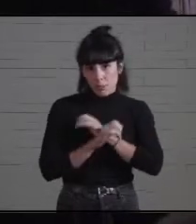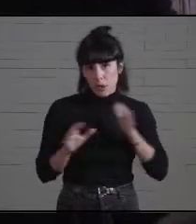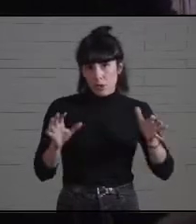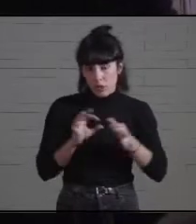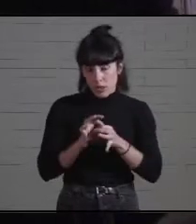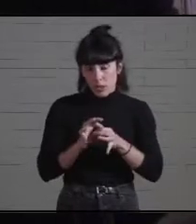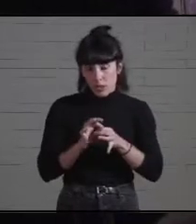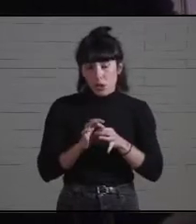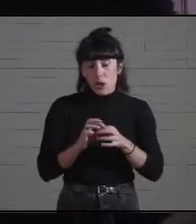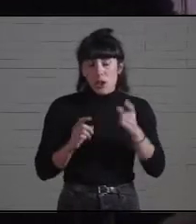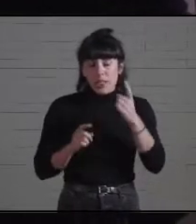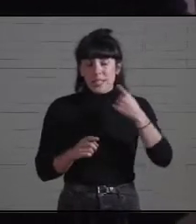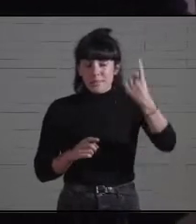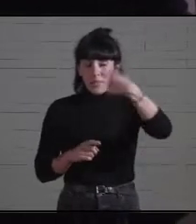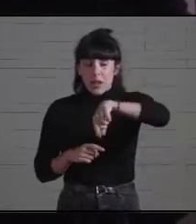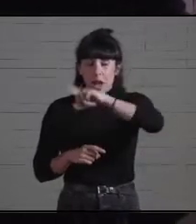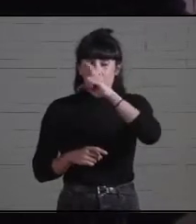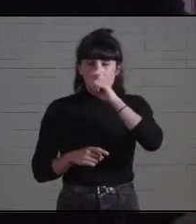sabéis,